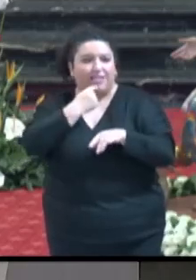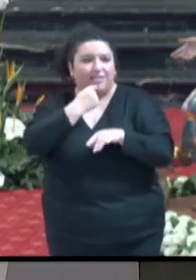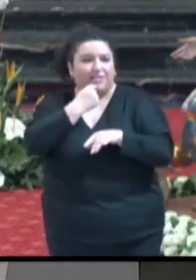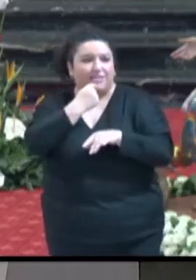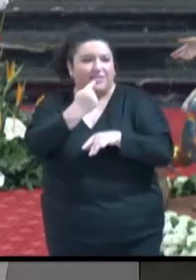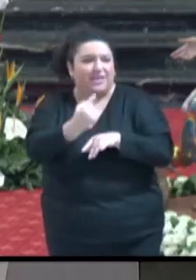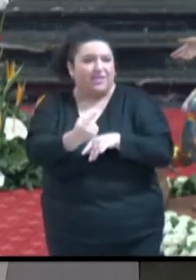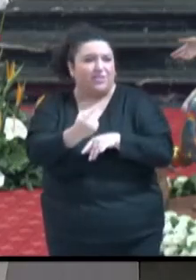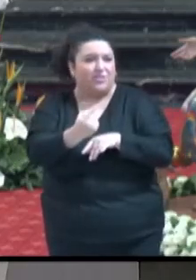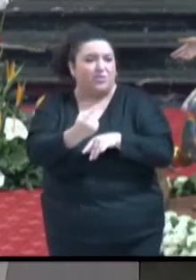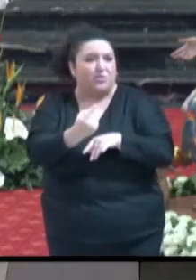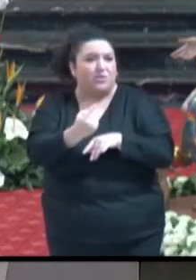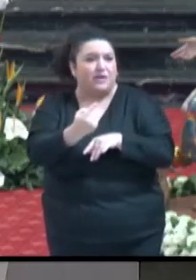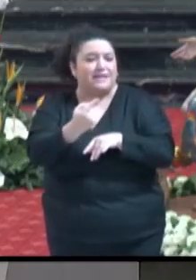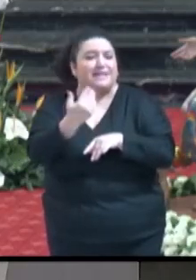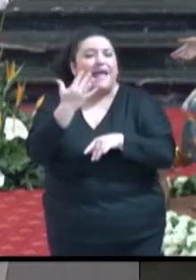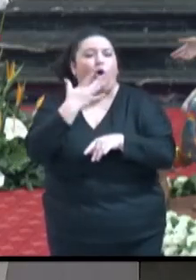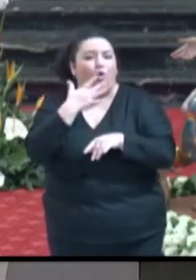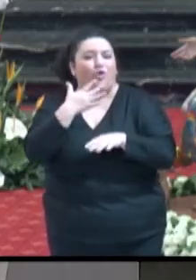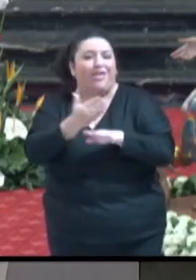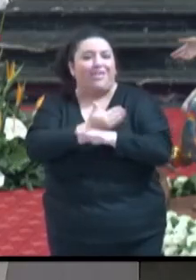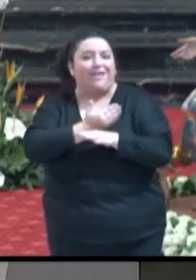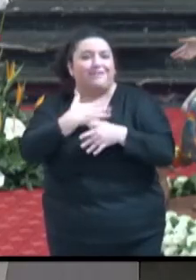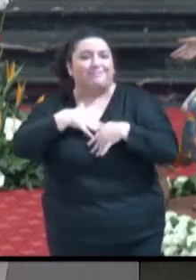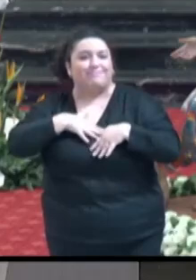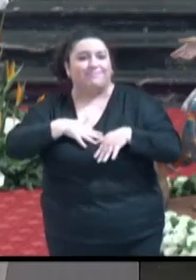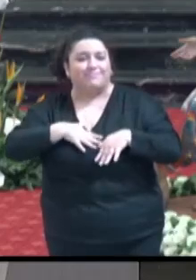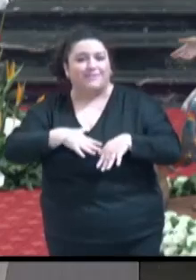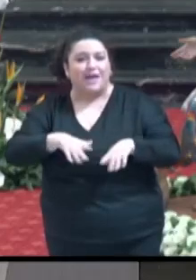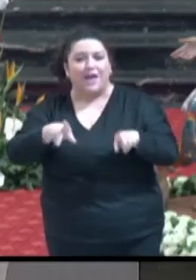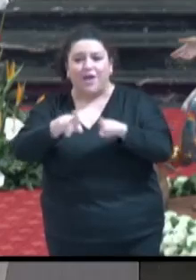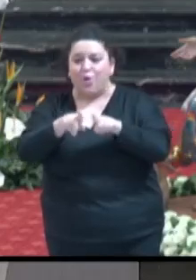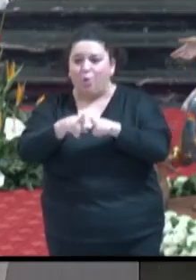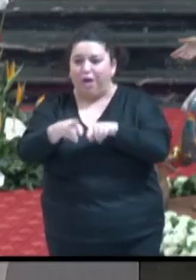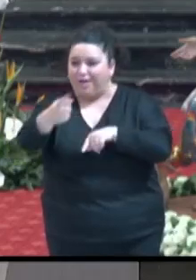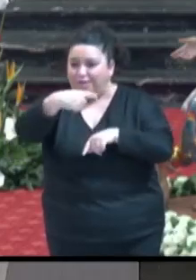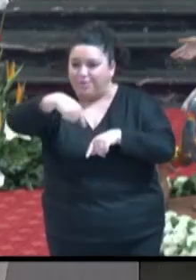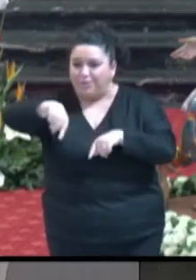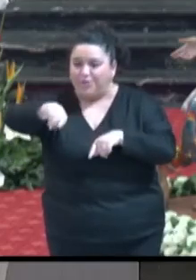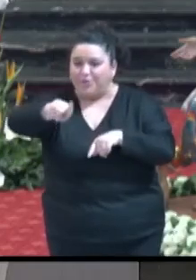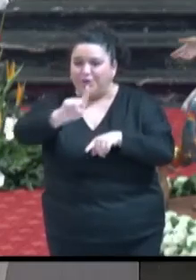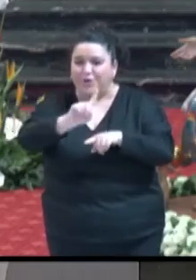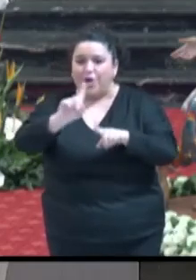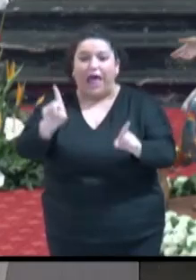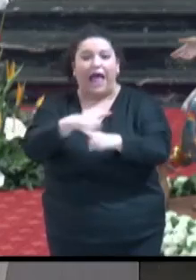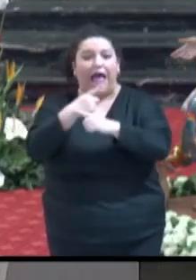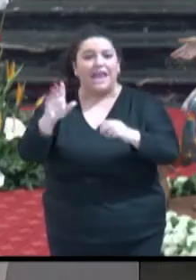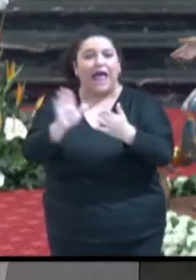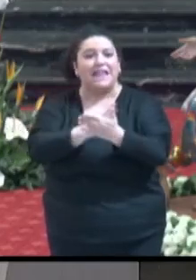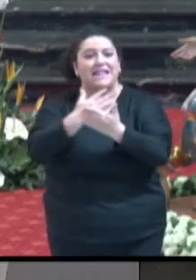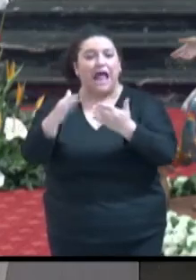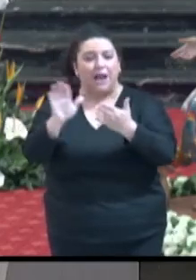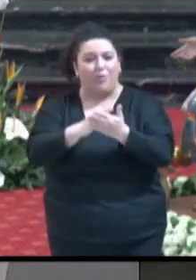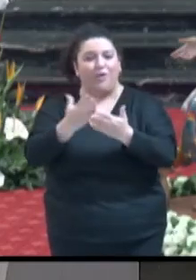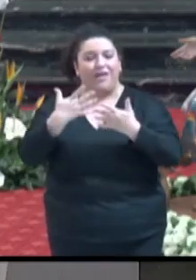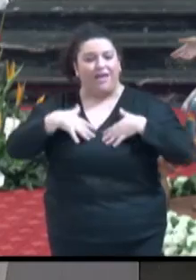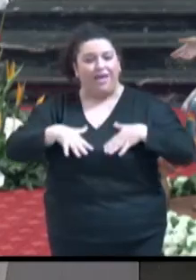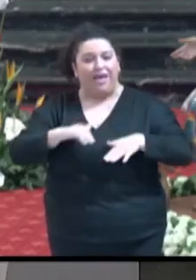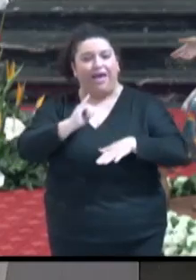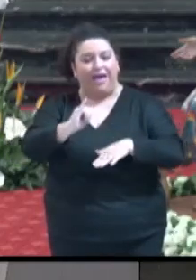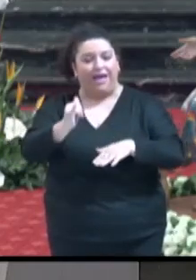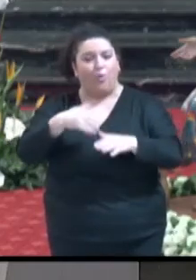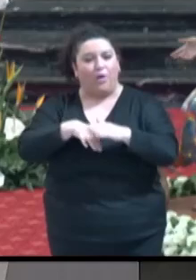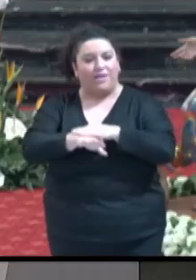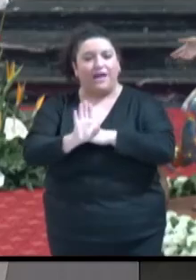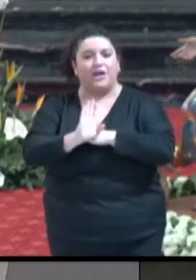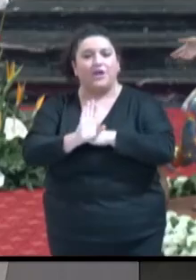resonaba por dentro como nos ha resonado a nosotros al cantar el salmo cantaré